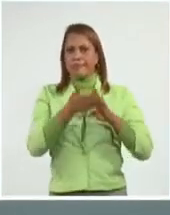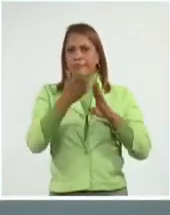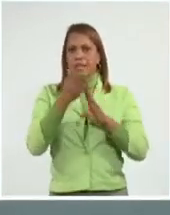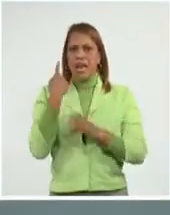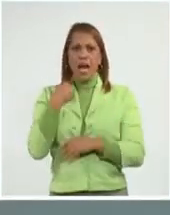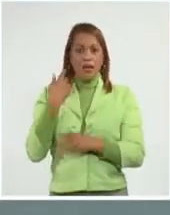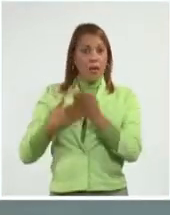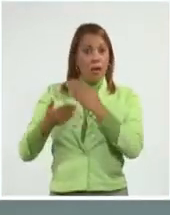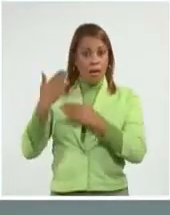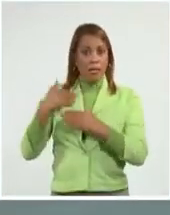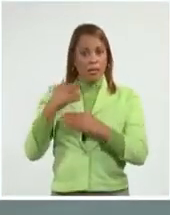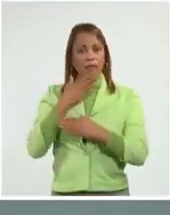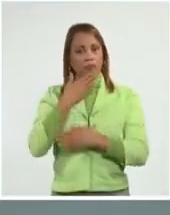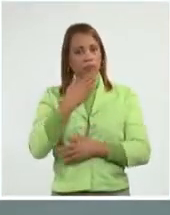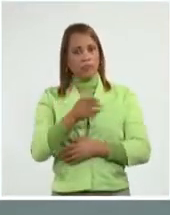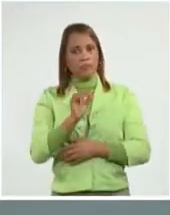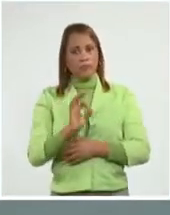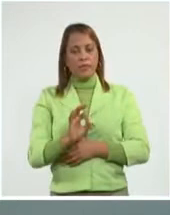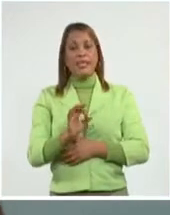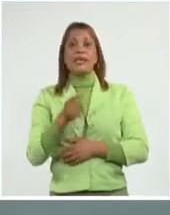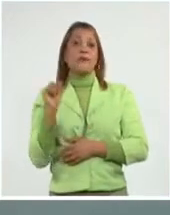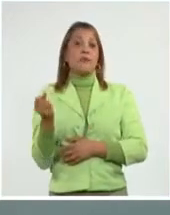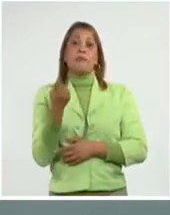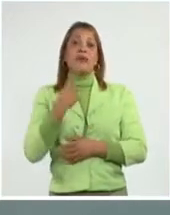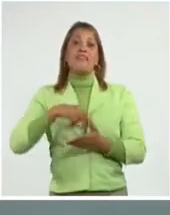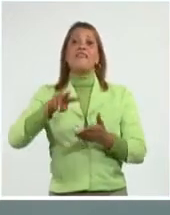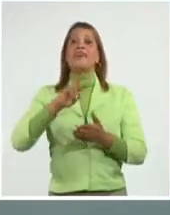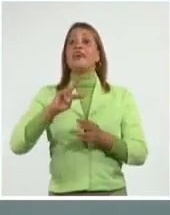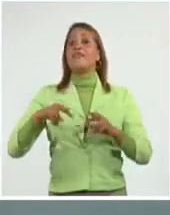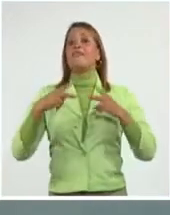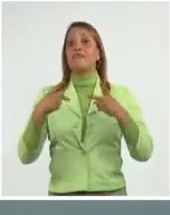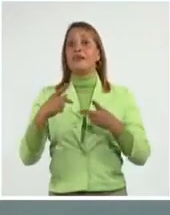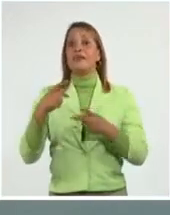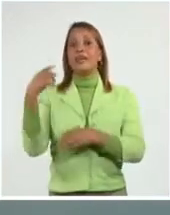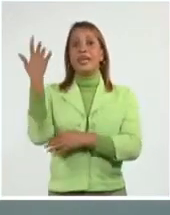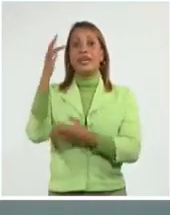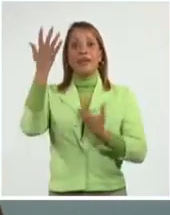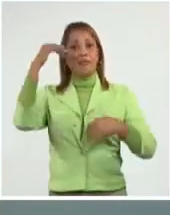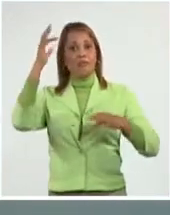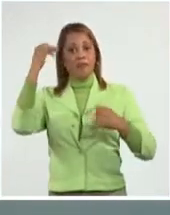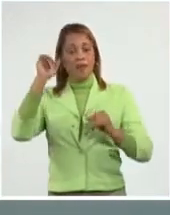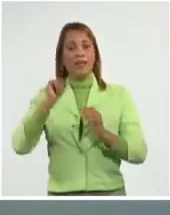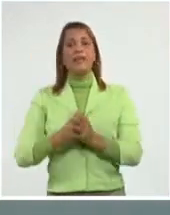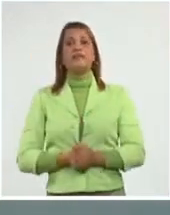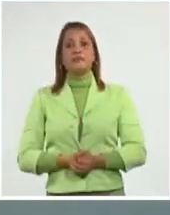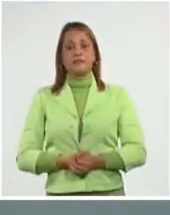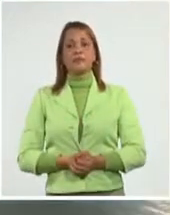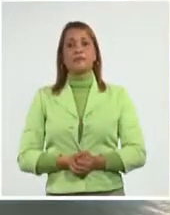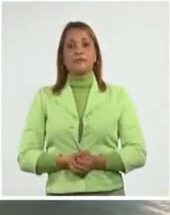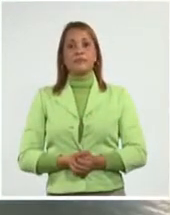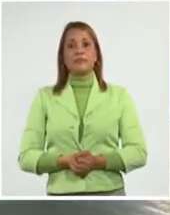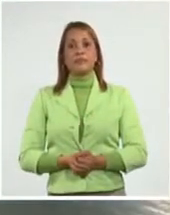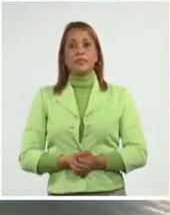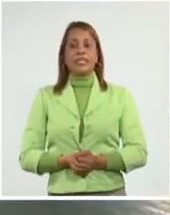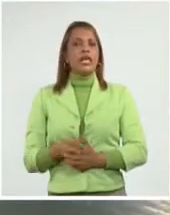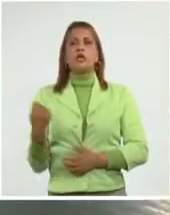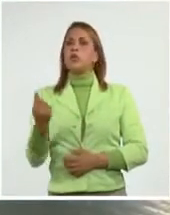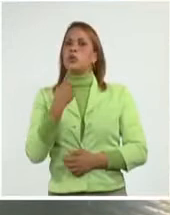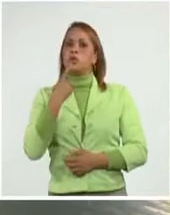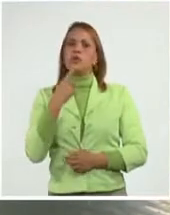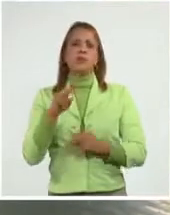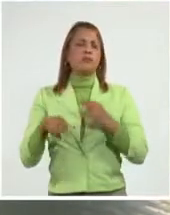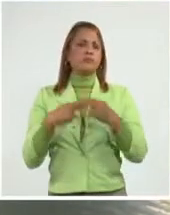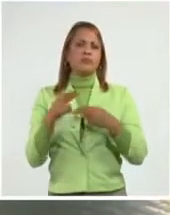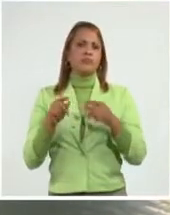de años, y como que es primera vez que bailo en otro teatro también y en otra provincia, esto es impresionante. Nosotros hemos